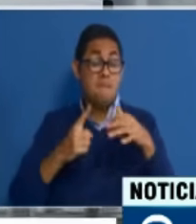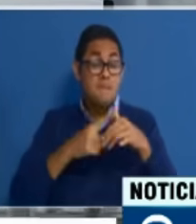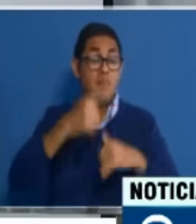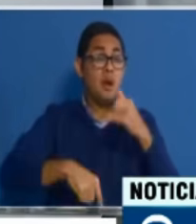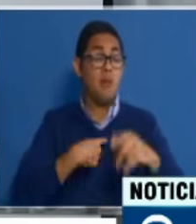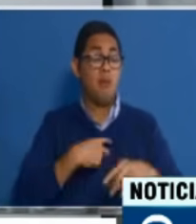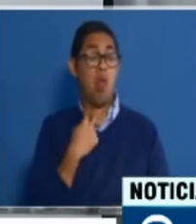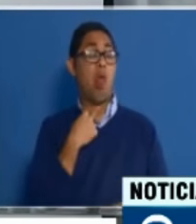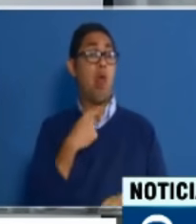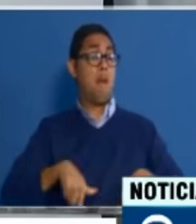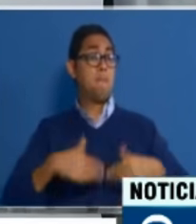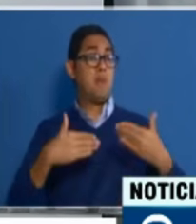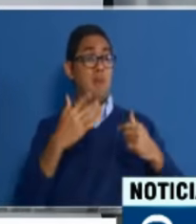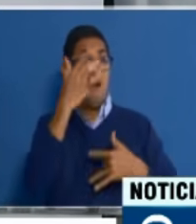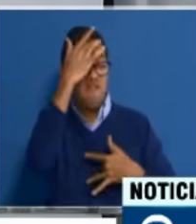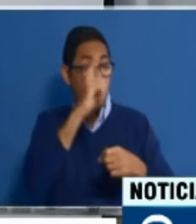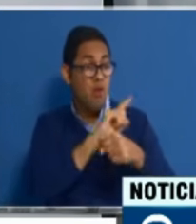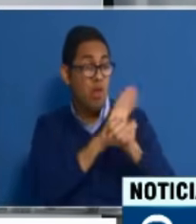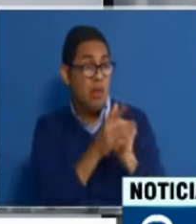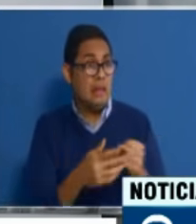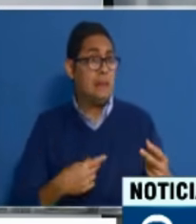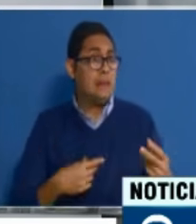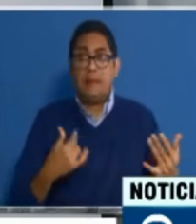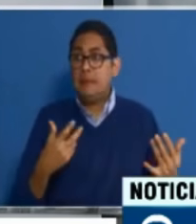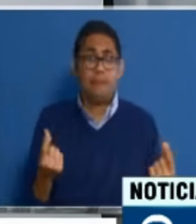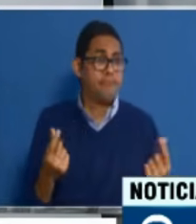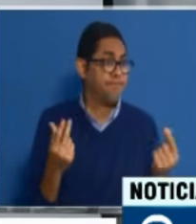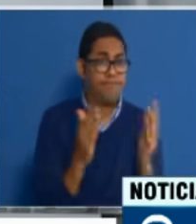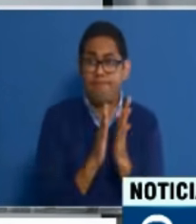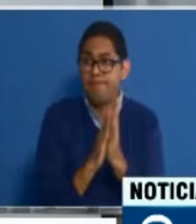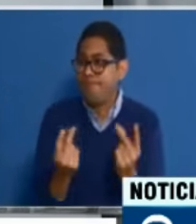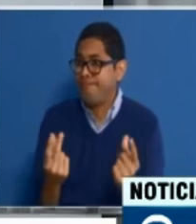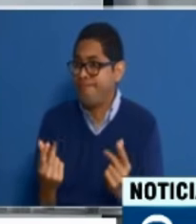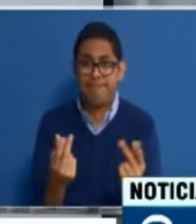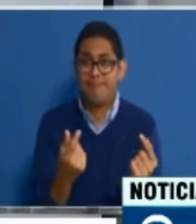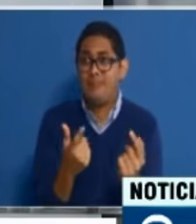Esa urgencia es para salvar vidas.